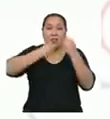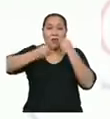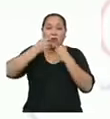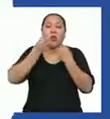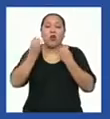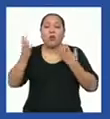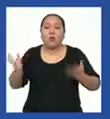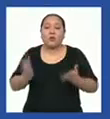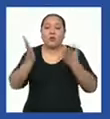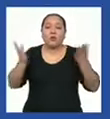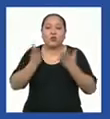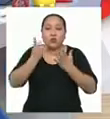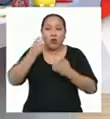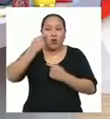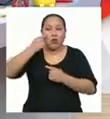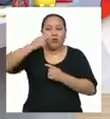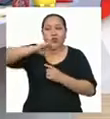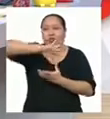mundial.